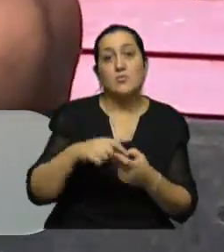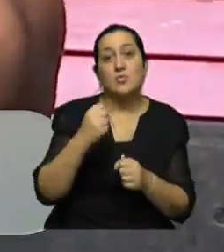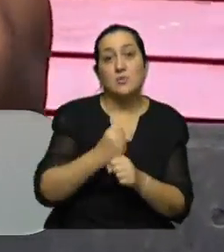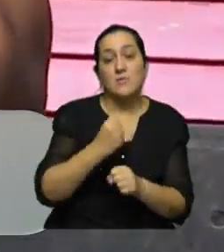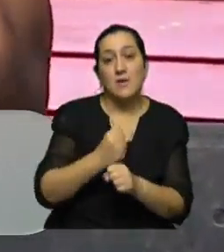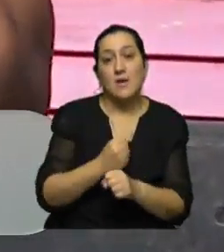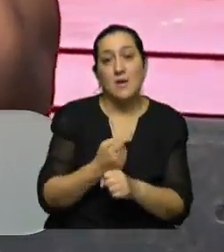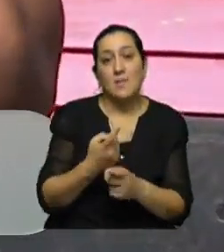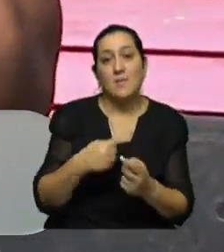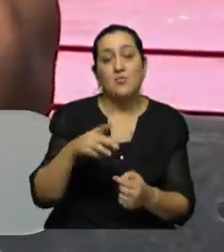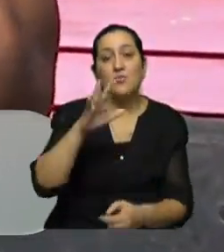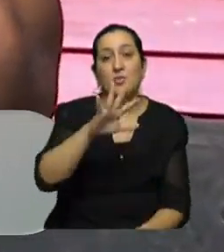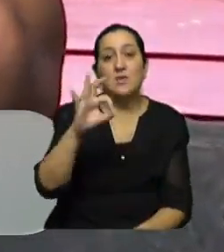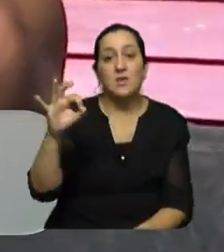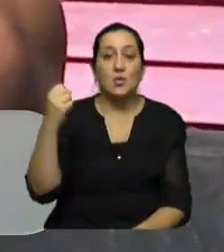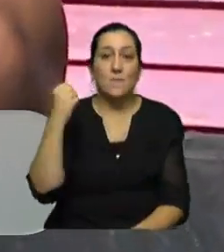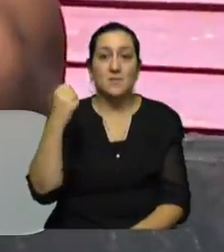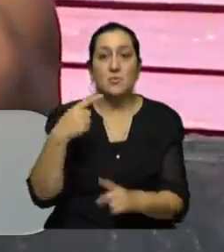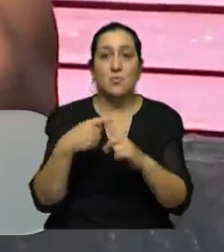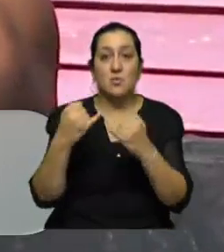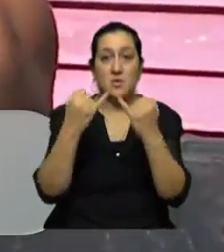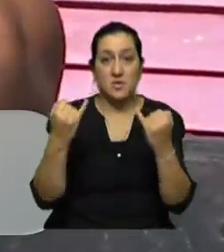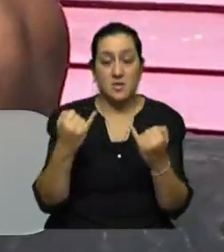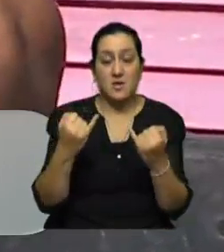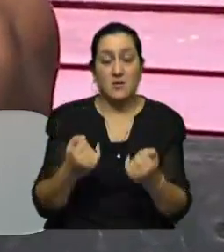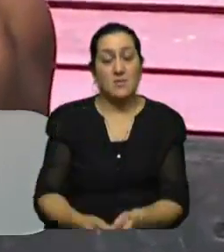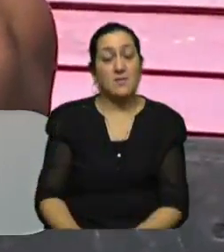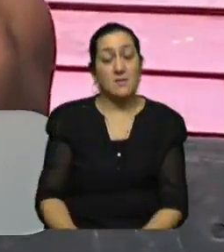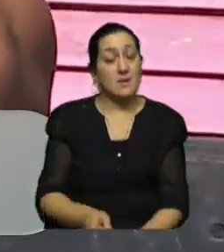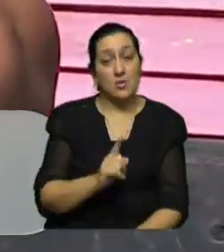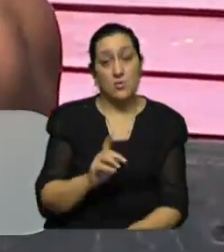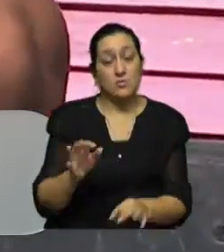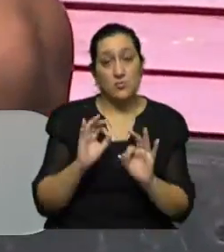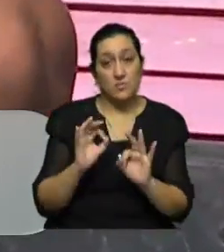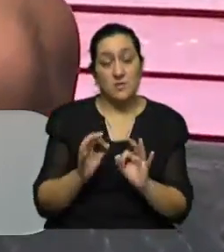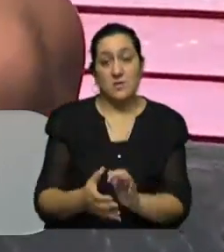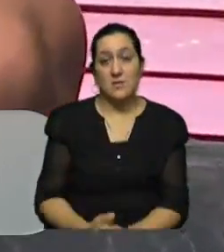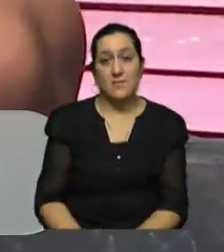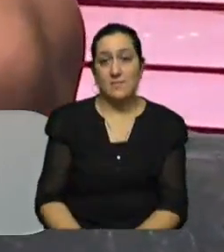agarra solo 500 pesos por día y al precio que están las cosas, 500 pesos por día